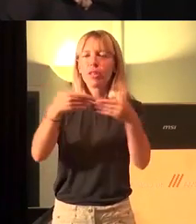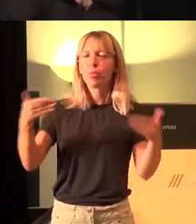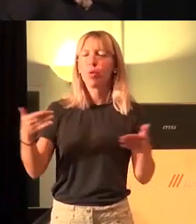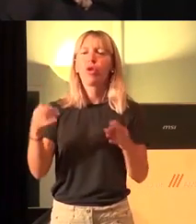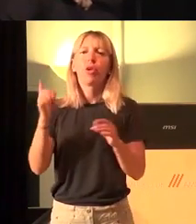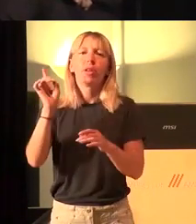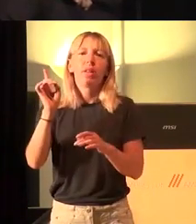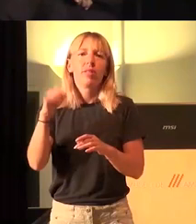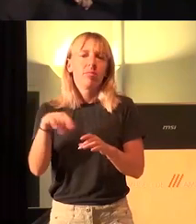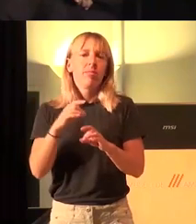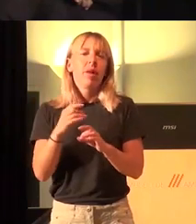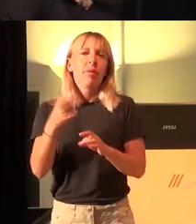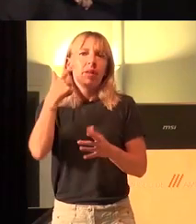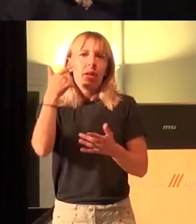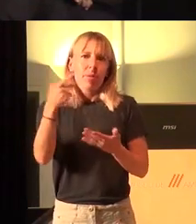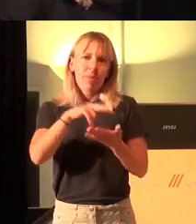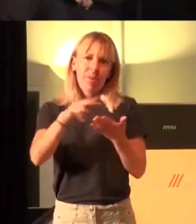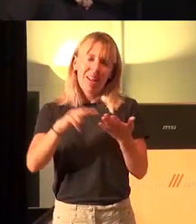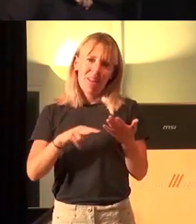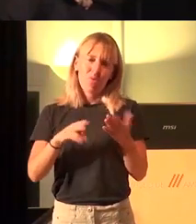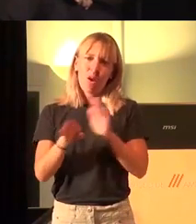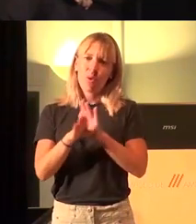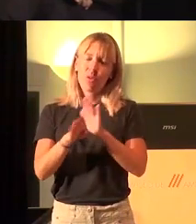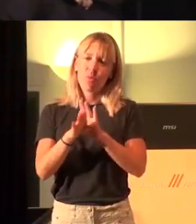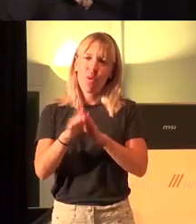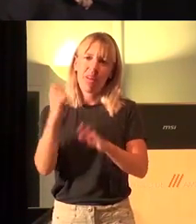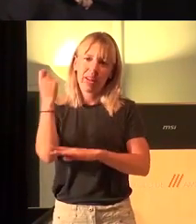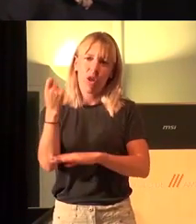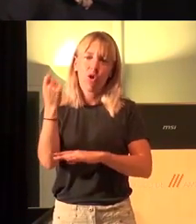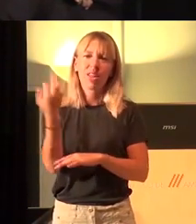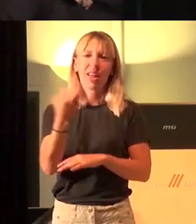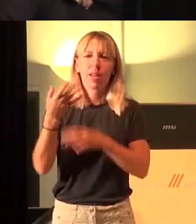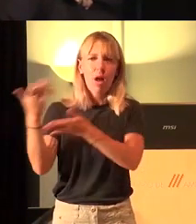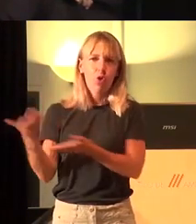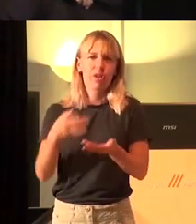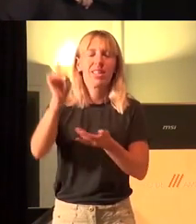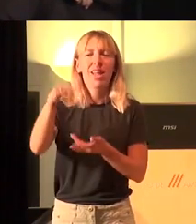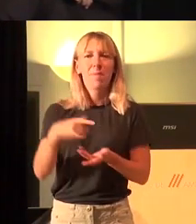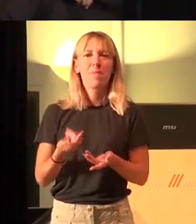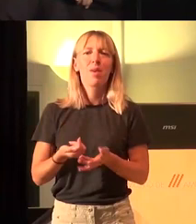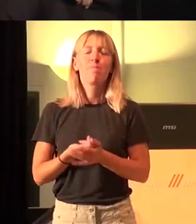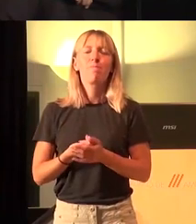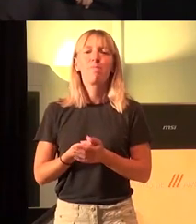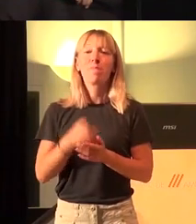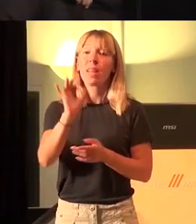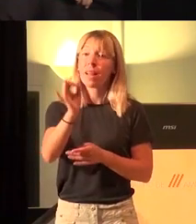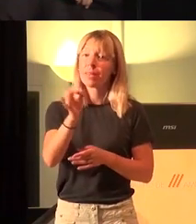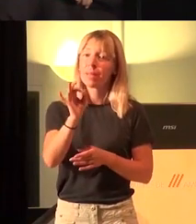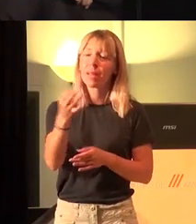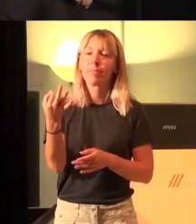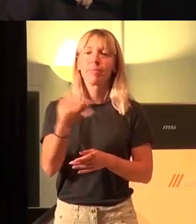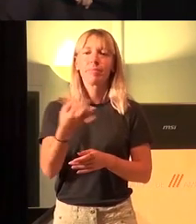exposiciones, por supuesto, la famosa lectura continuada del Quijote que acogéis, ¿no? Y es verdad